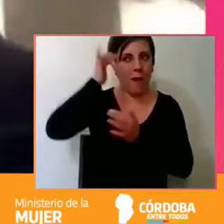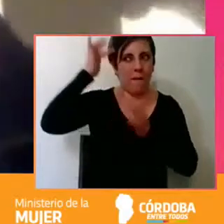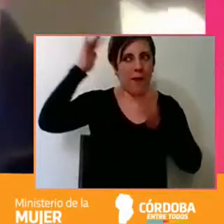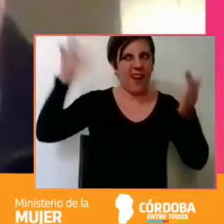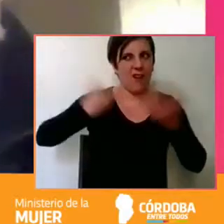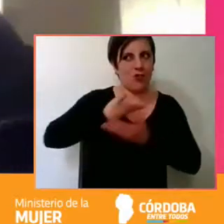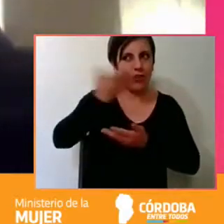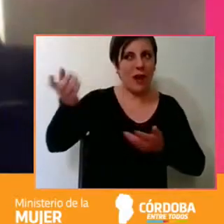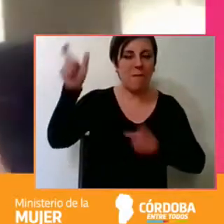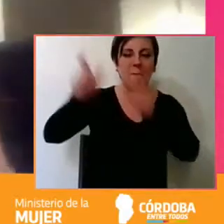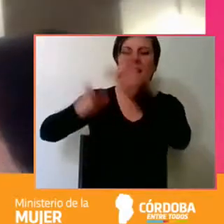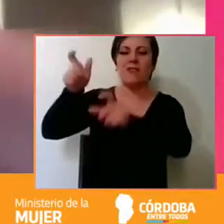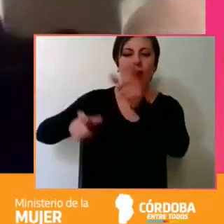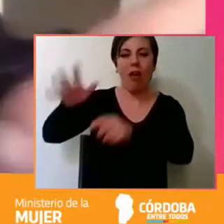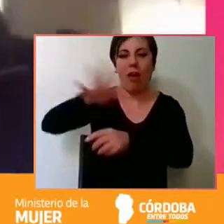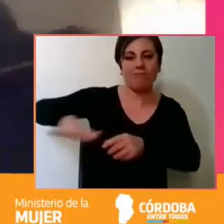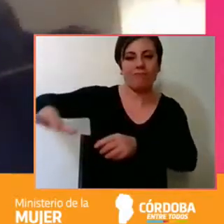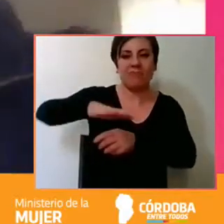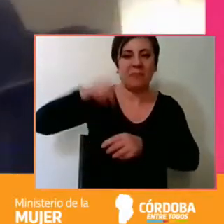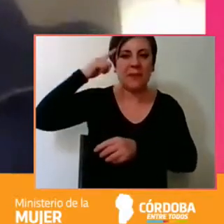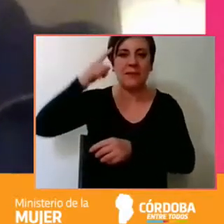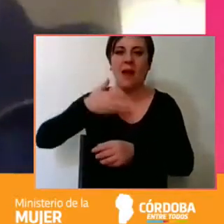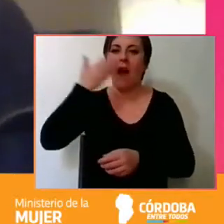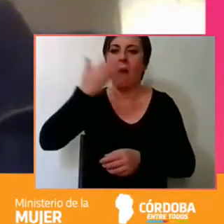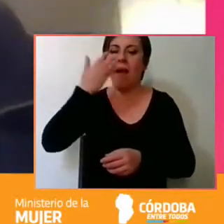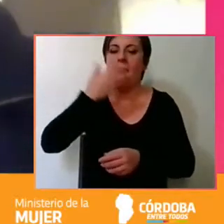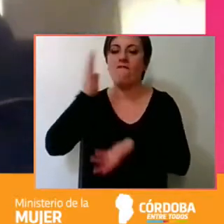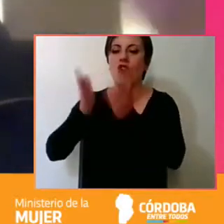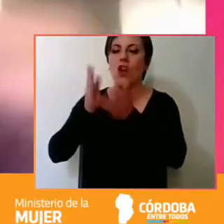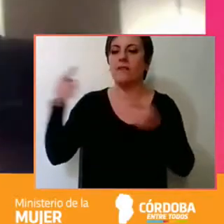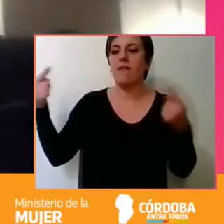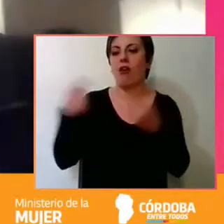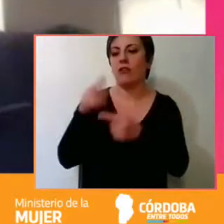comunidad piensa cuando alguien le habla de la violencia contra la mujer,